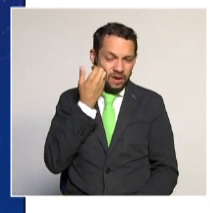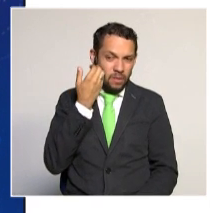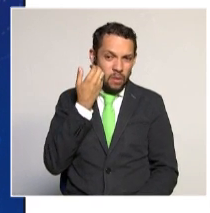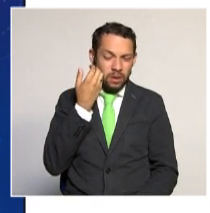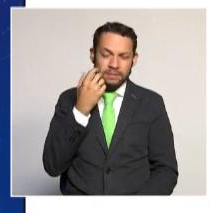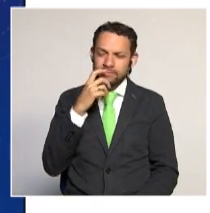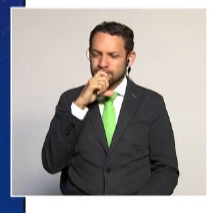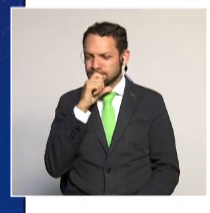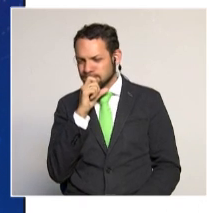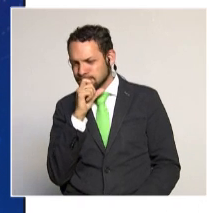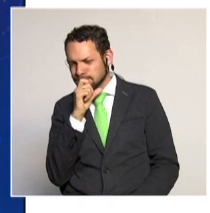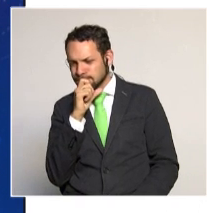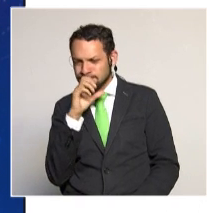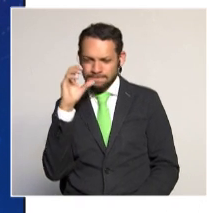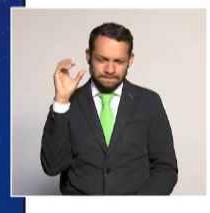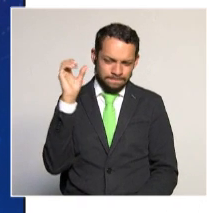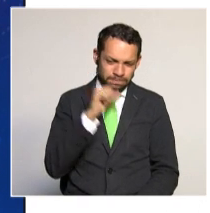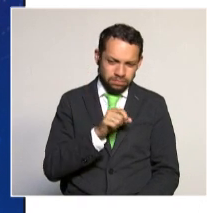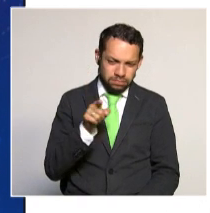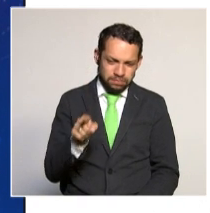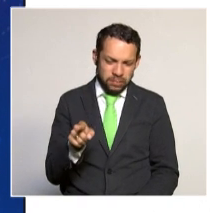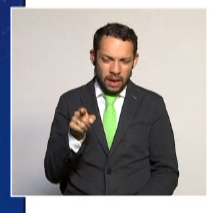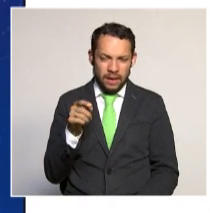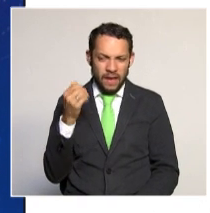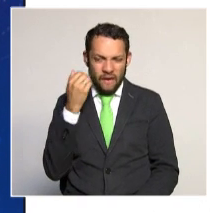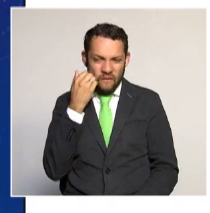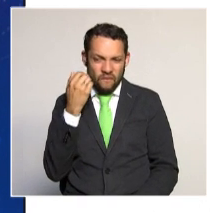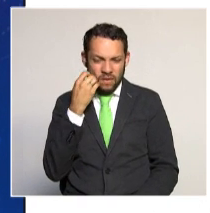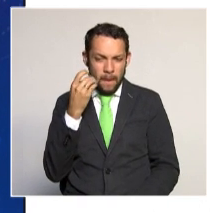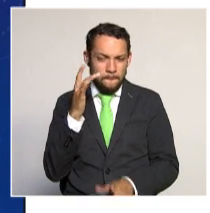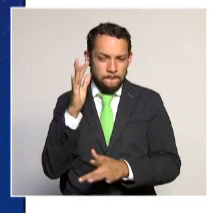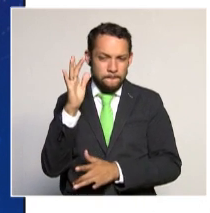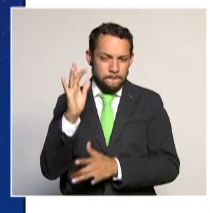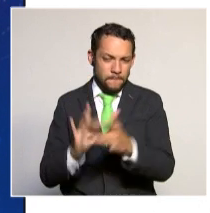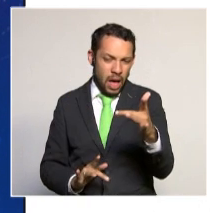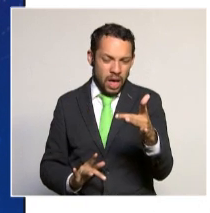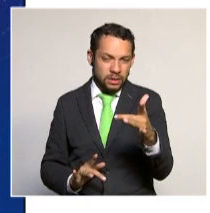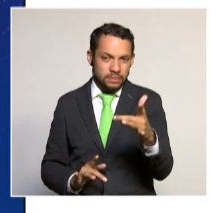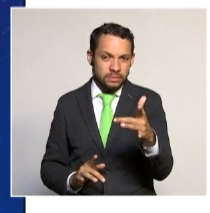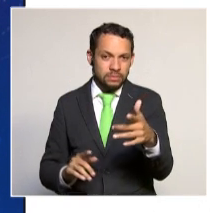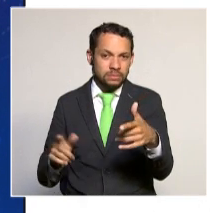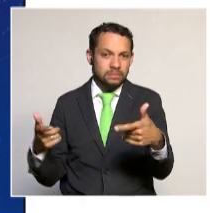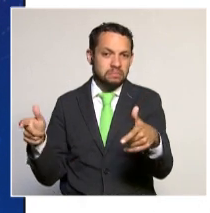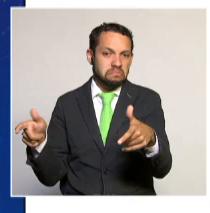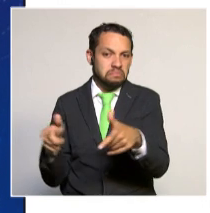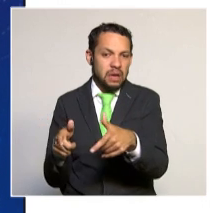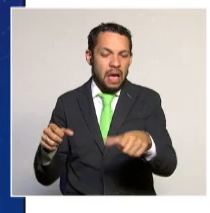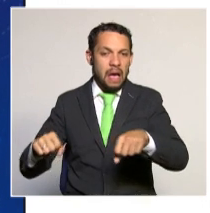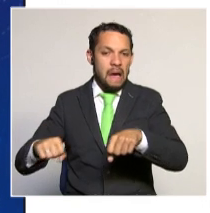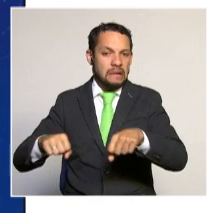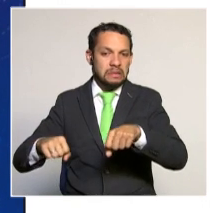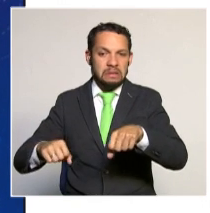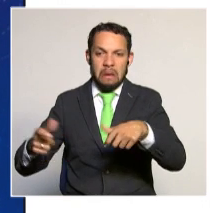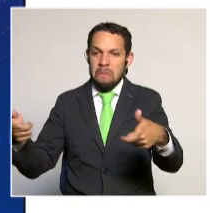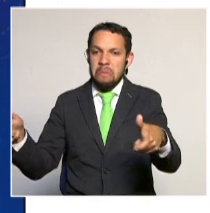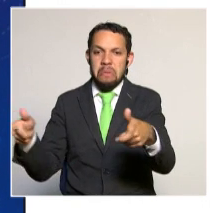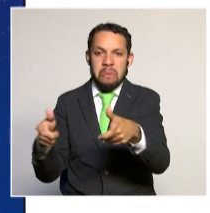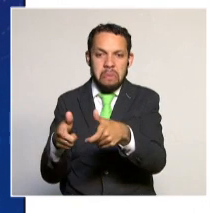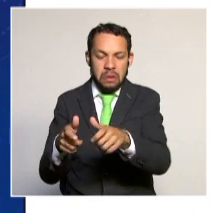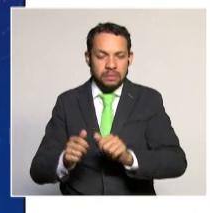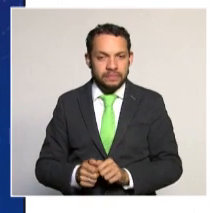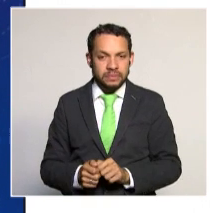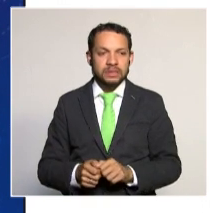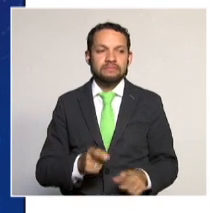puede visualizar funcionalmente de manera con hipoactividad, o sea, con menor actividad metabólica.